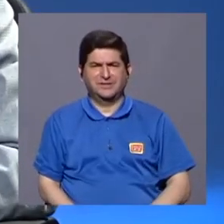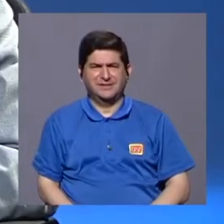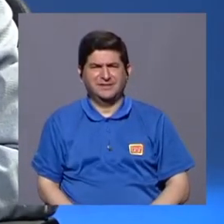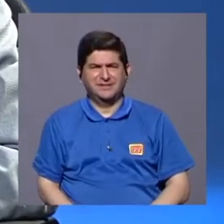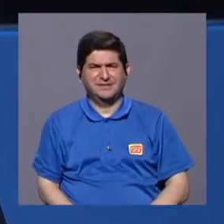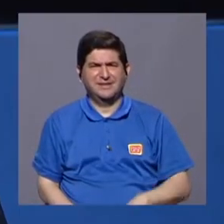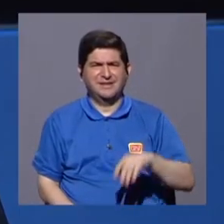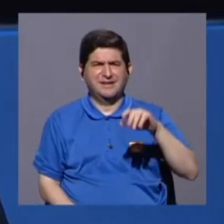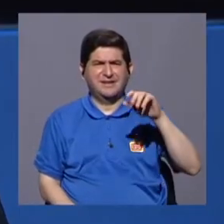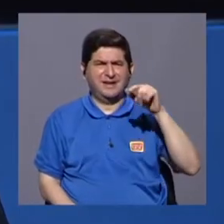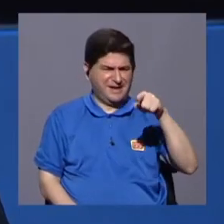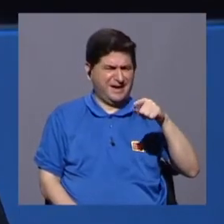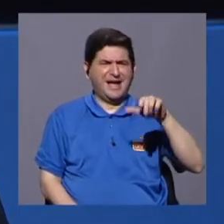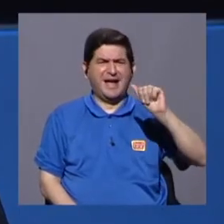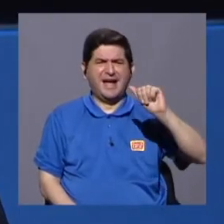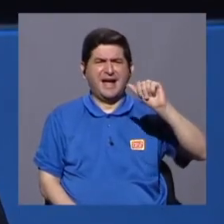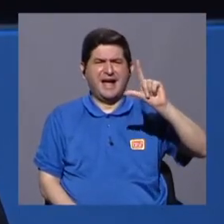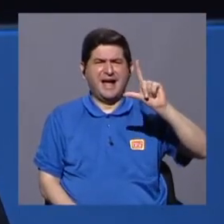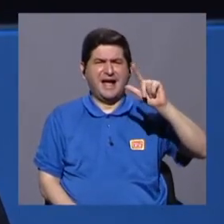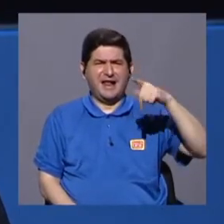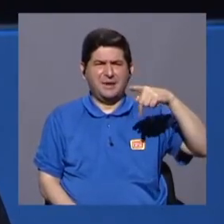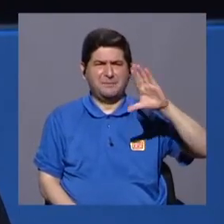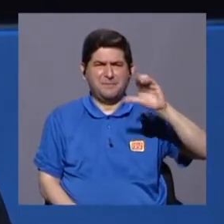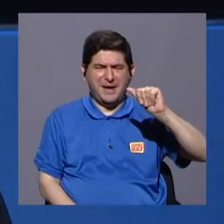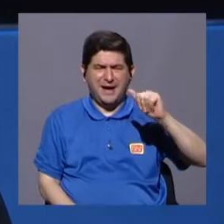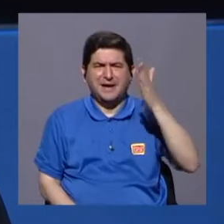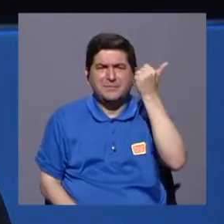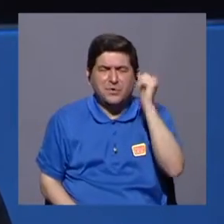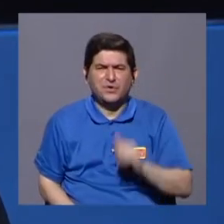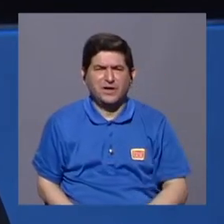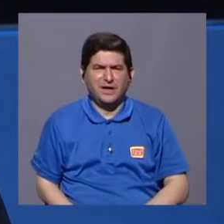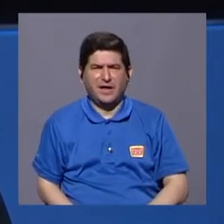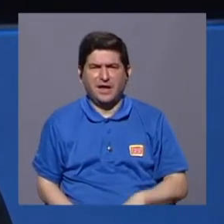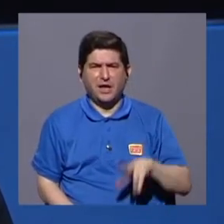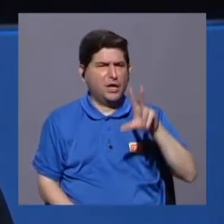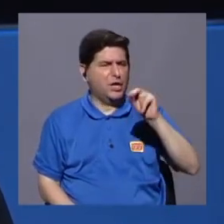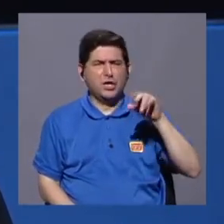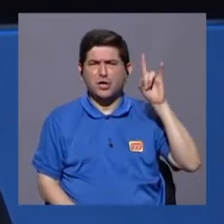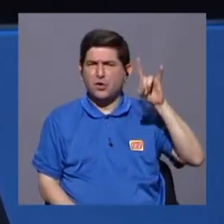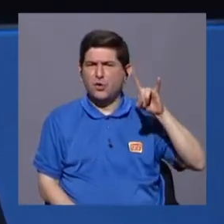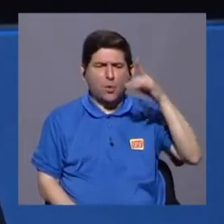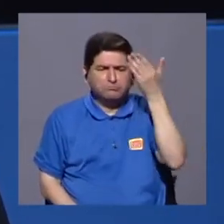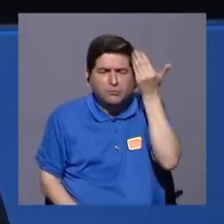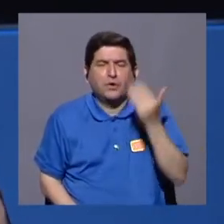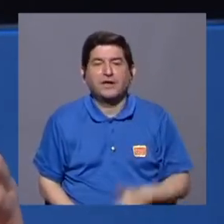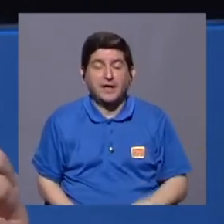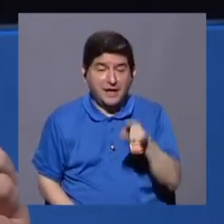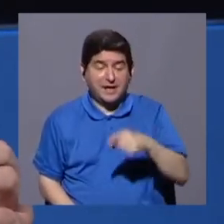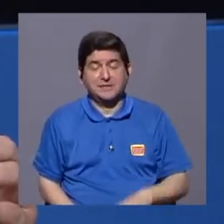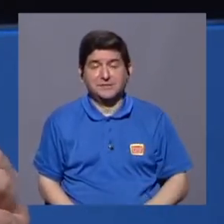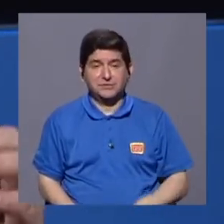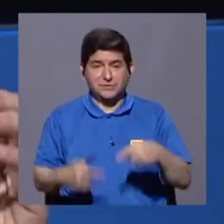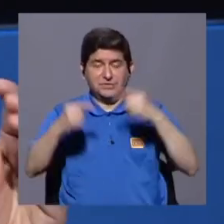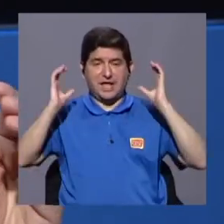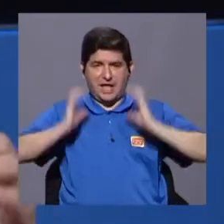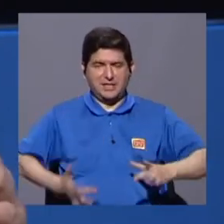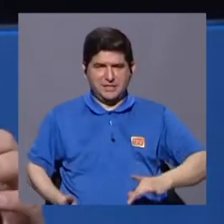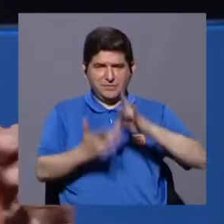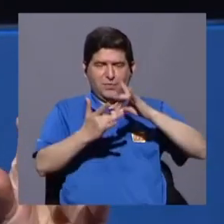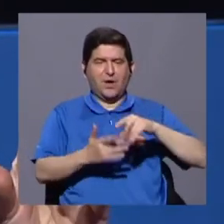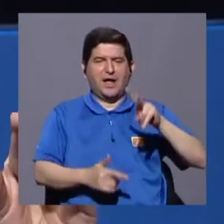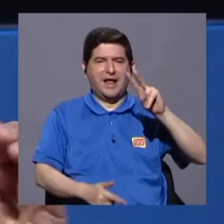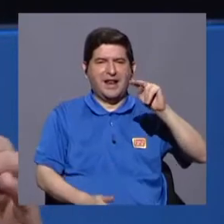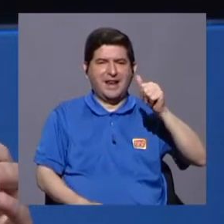chile sí bueno el los nano anticuerpos que son estos anticuerpos especiales son se llaman nano